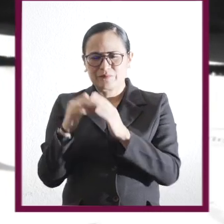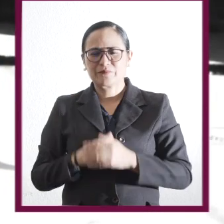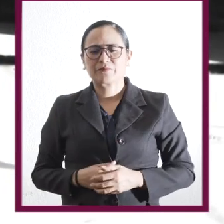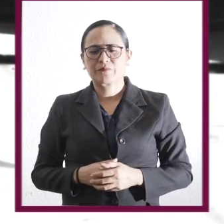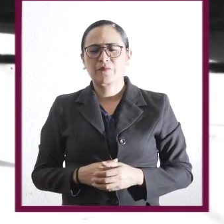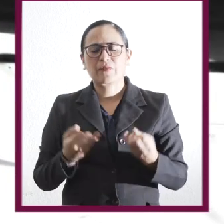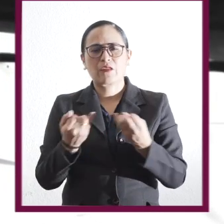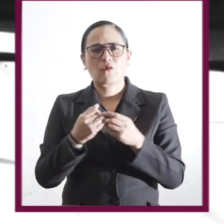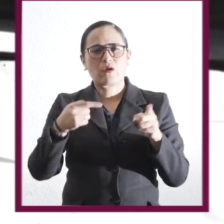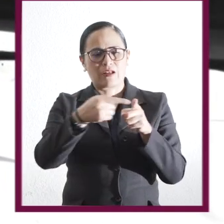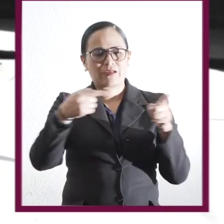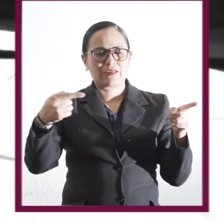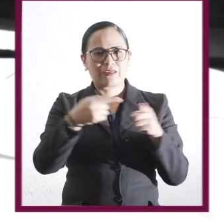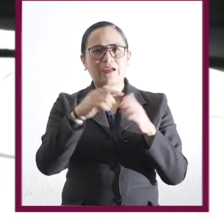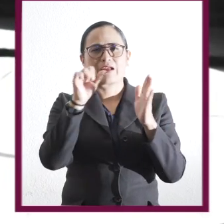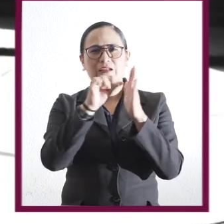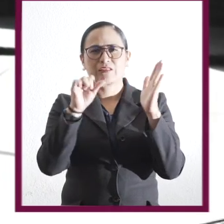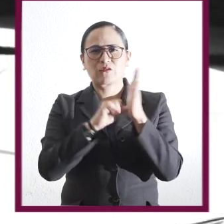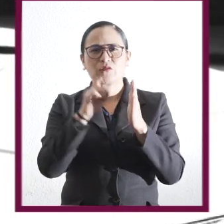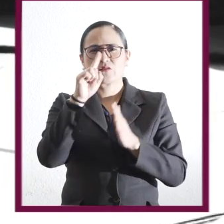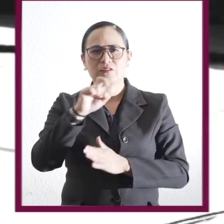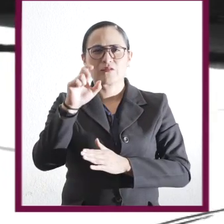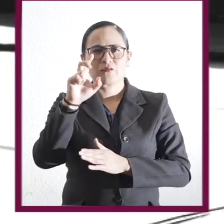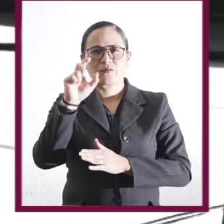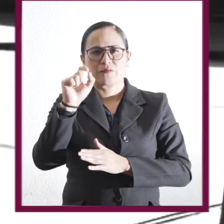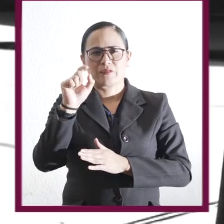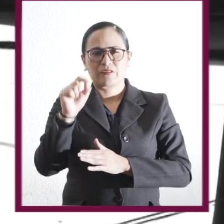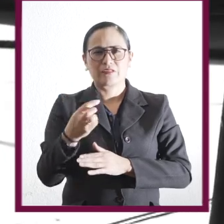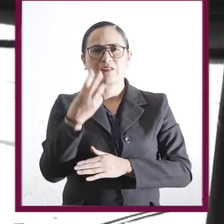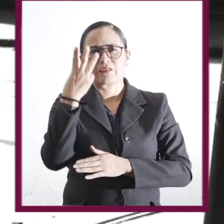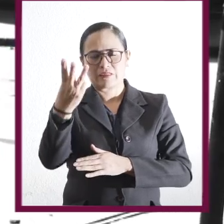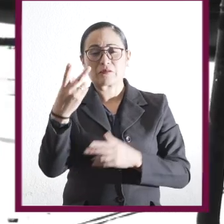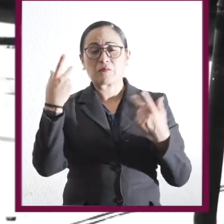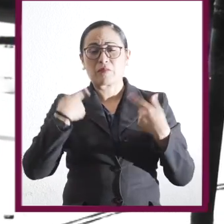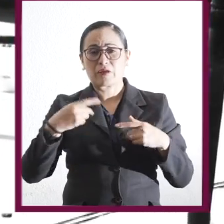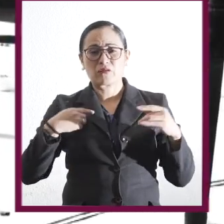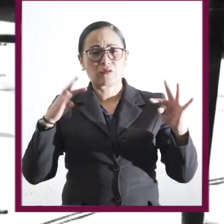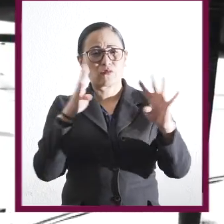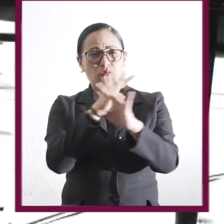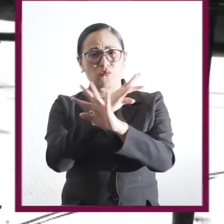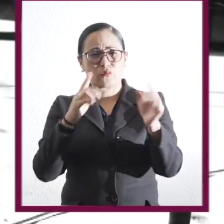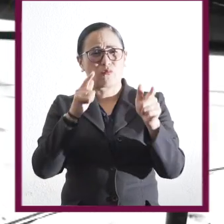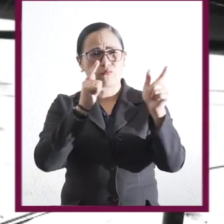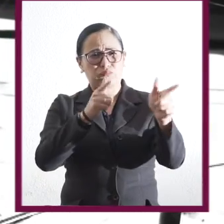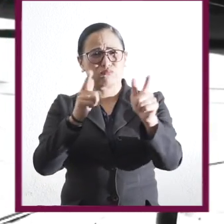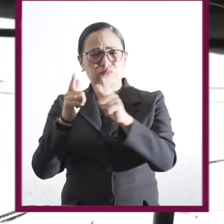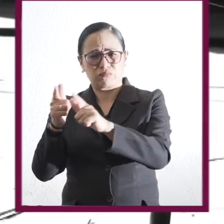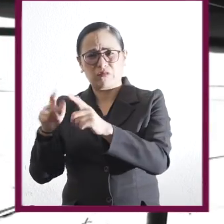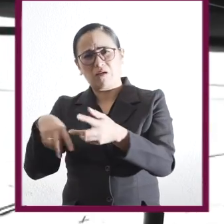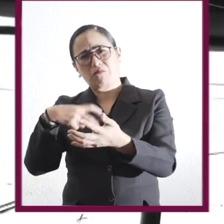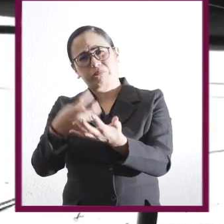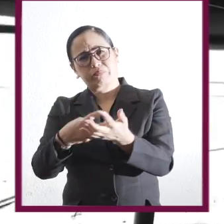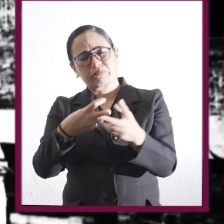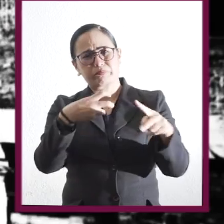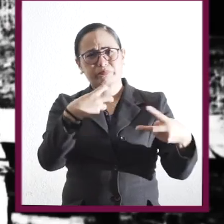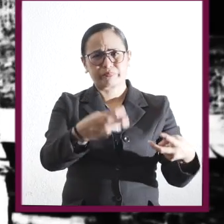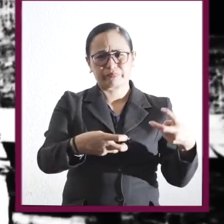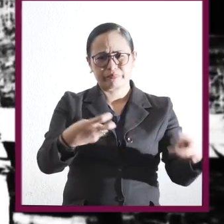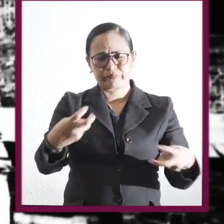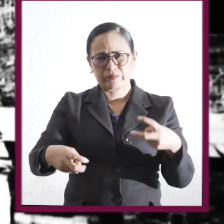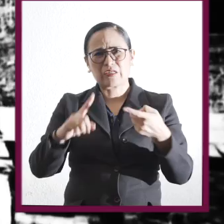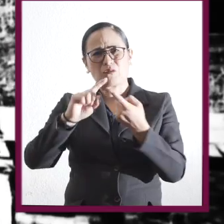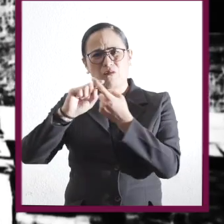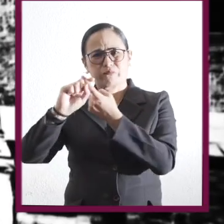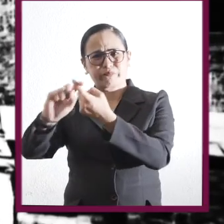En la actual calle de Artículo 123, las víctimas del fuego cruzado yacían junto a los rieles del tranvía.